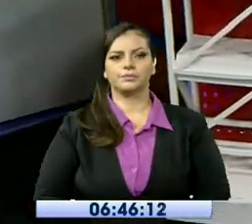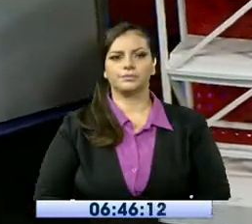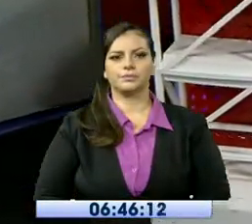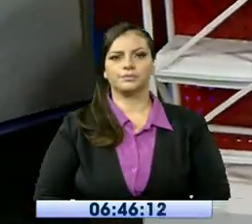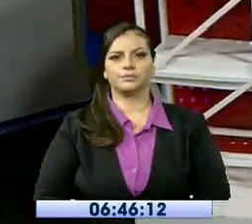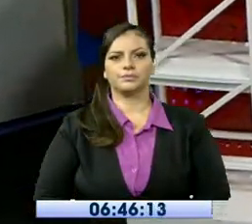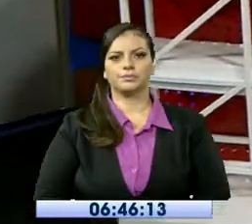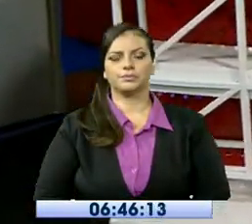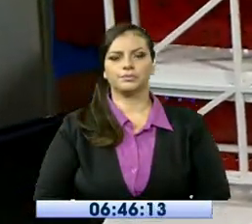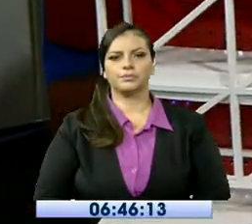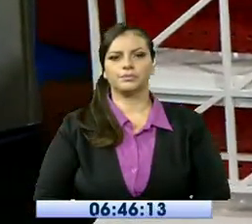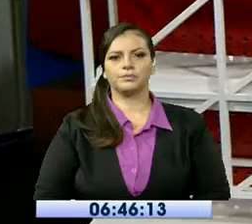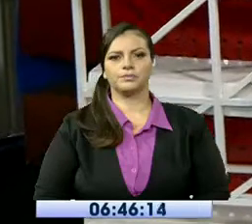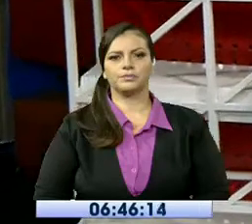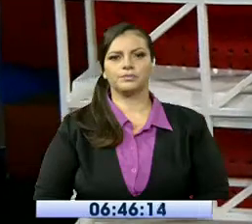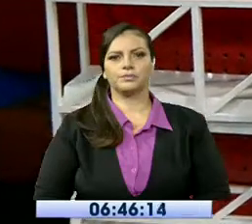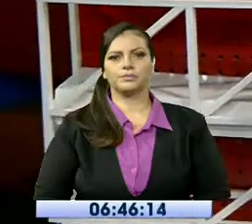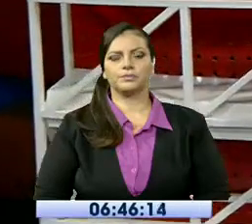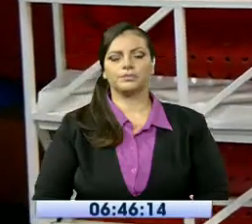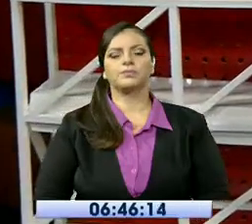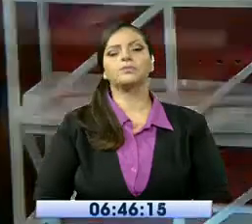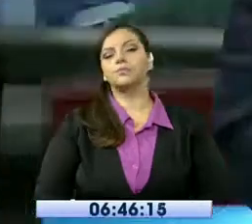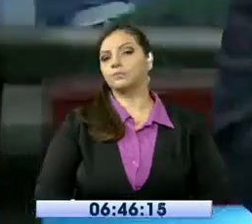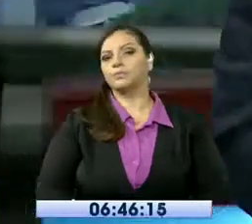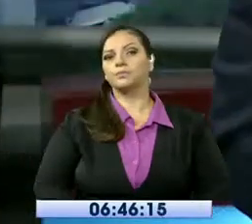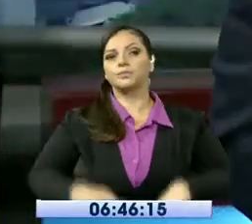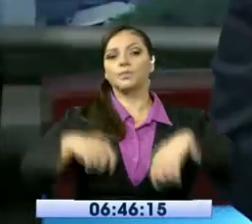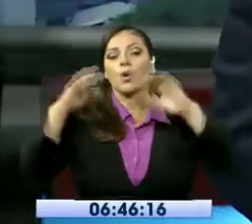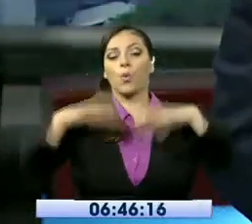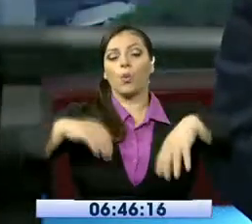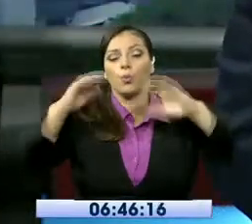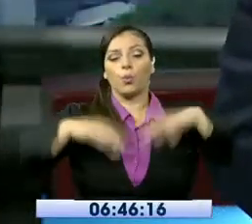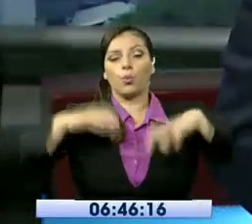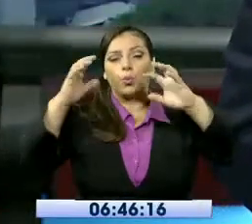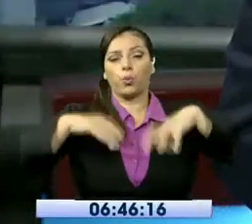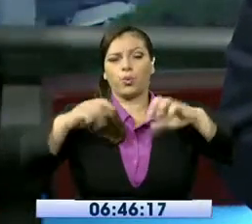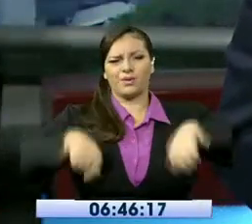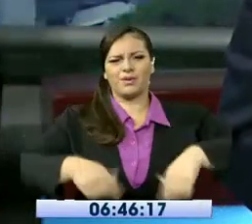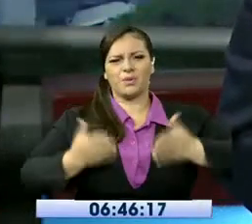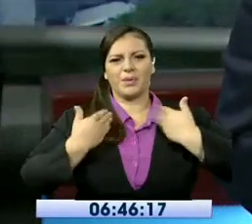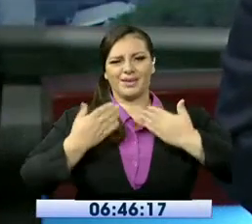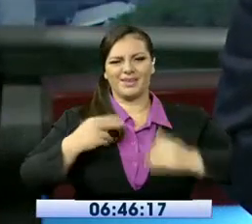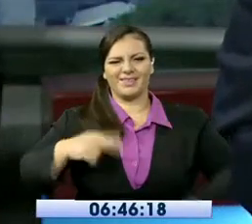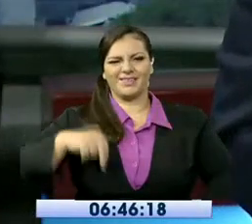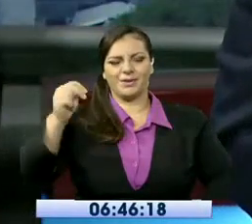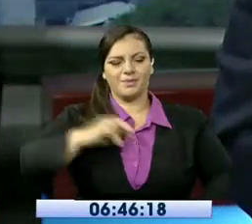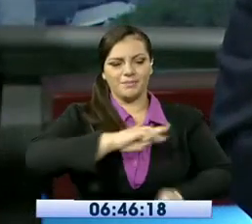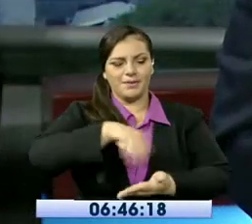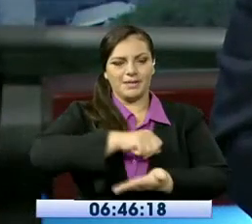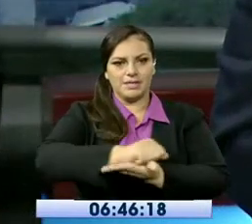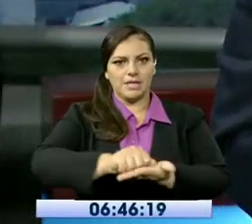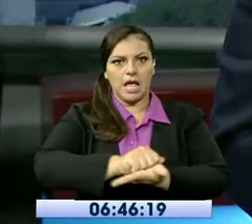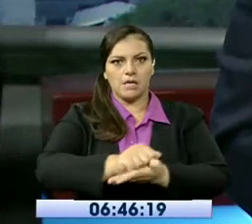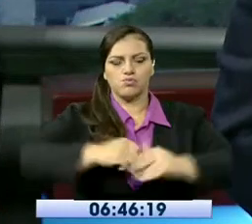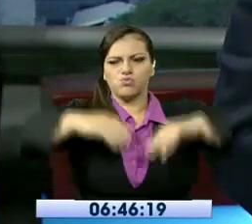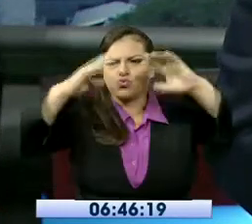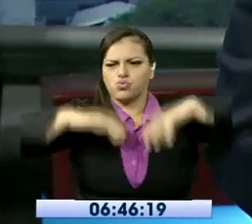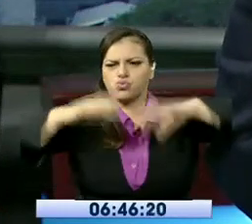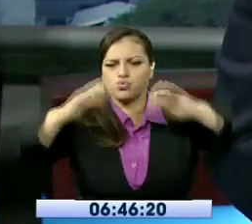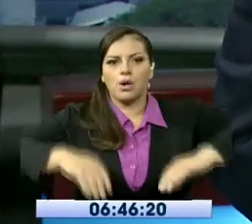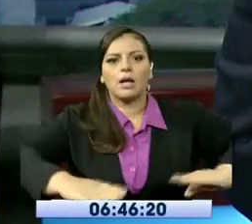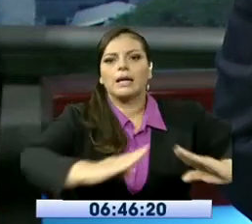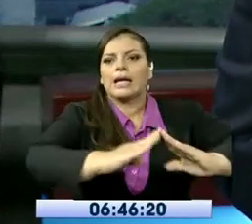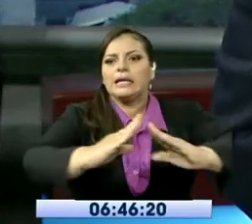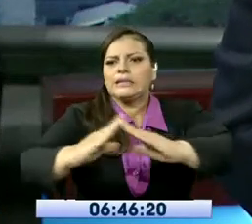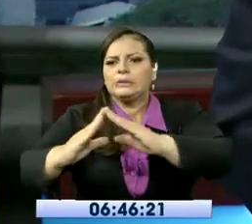También varias viviendas resultaron afectadas por la intensa lluvia en el sector de Monte Sinaí, al noroeste de Guayaquil. El problema se